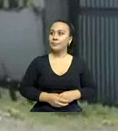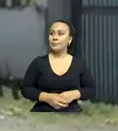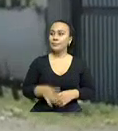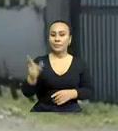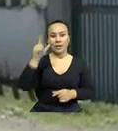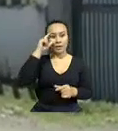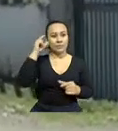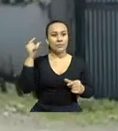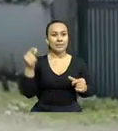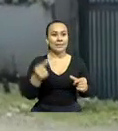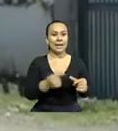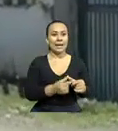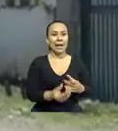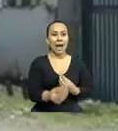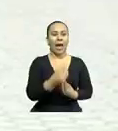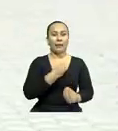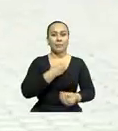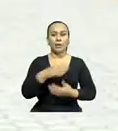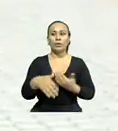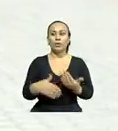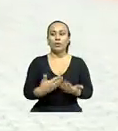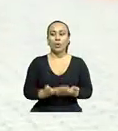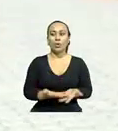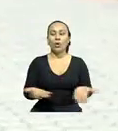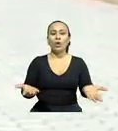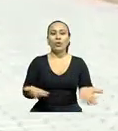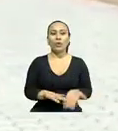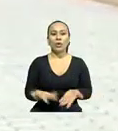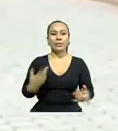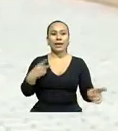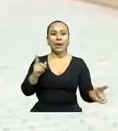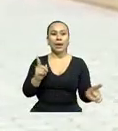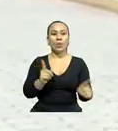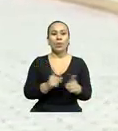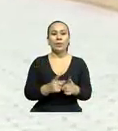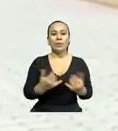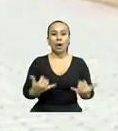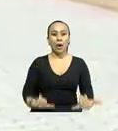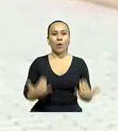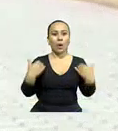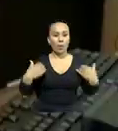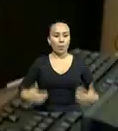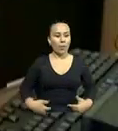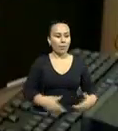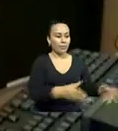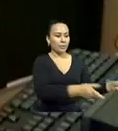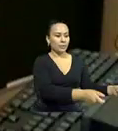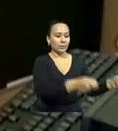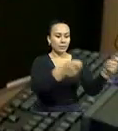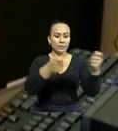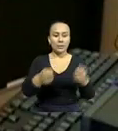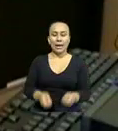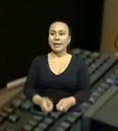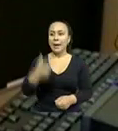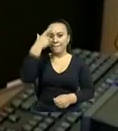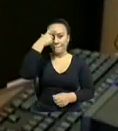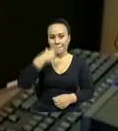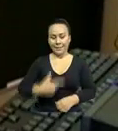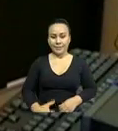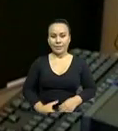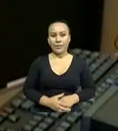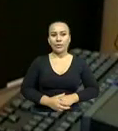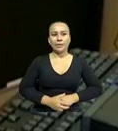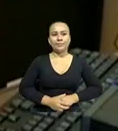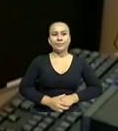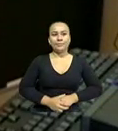Fiscalía del Cantón Azuayo, Criminalística y Dinaset realizaron el levantamiento del cadáver. La muerte de esta persona